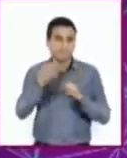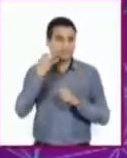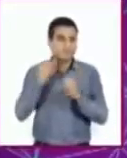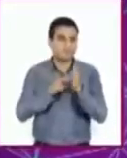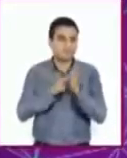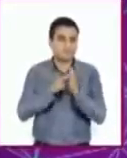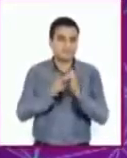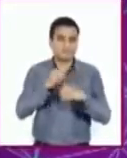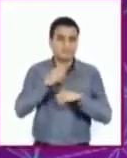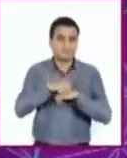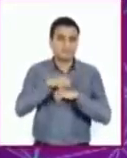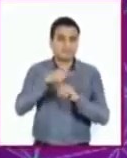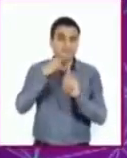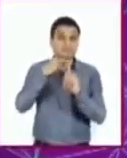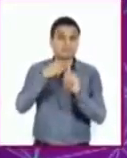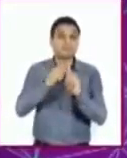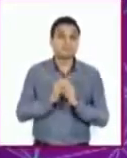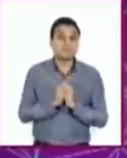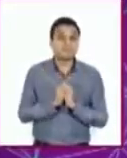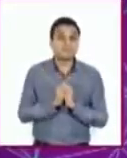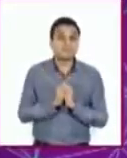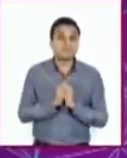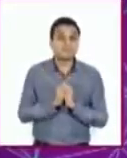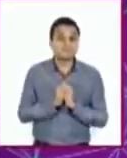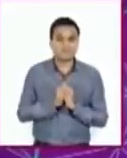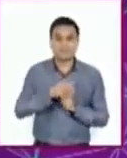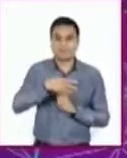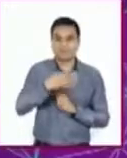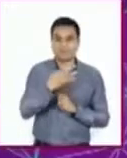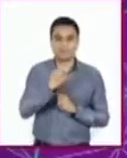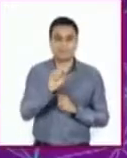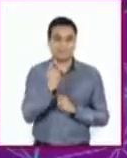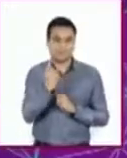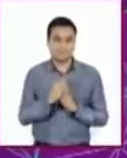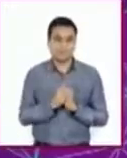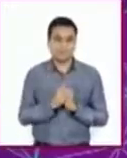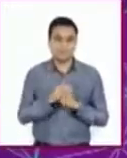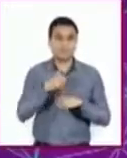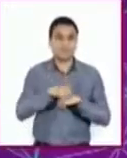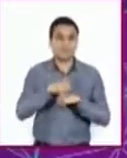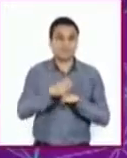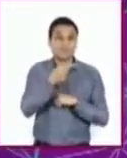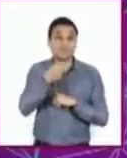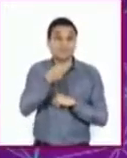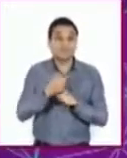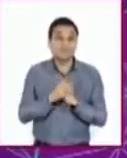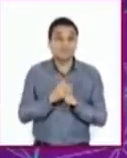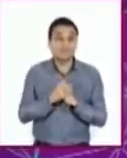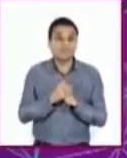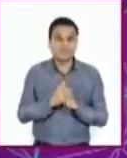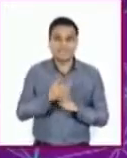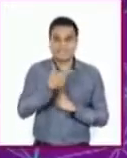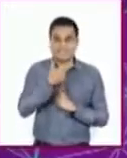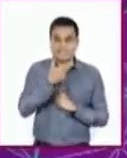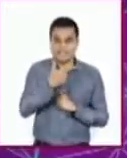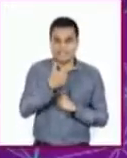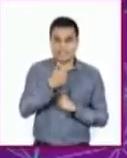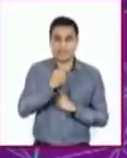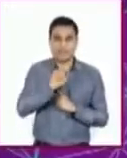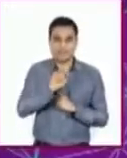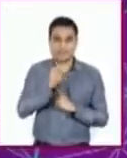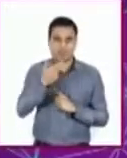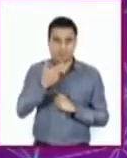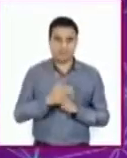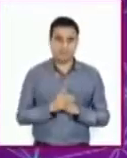suma de los números positivos es igual a 14 enteros, un décimo. Y la de los números negativos es 7 enteros, 8